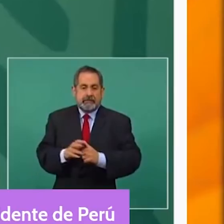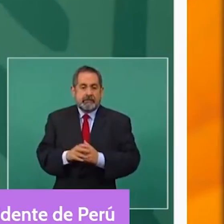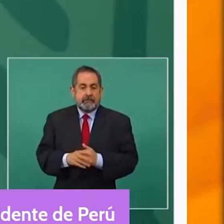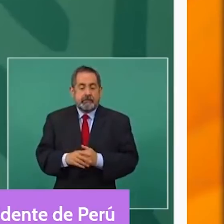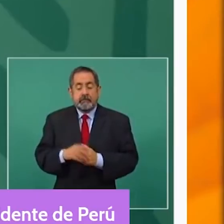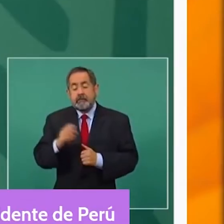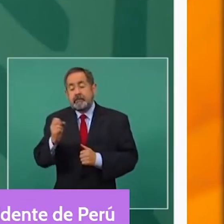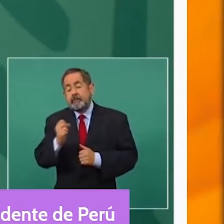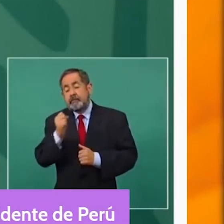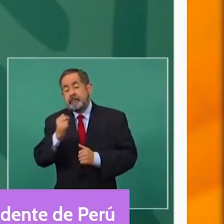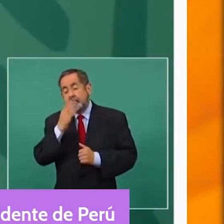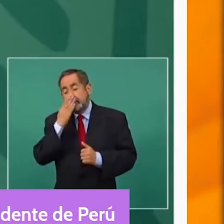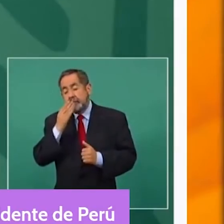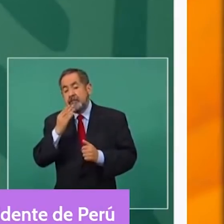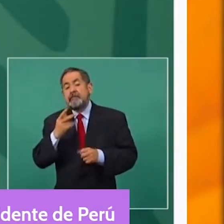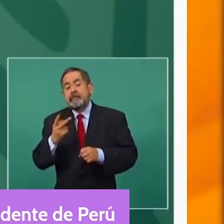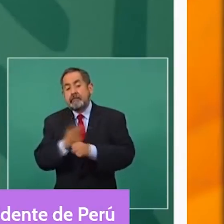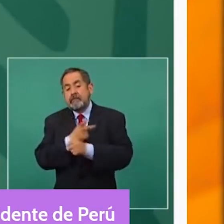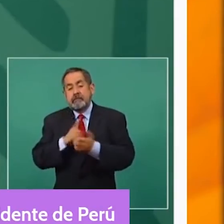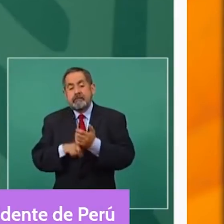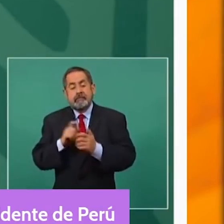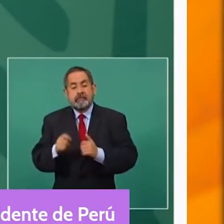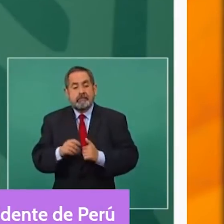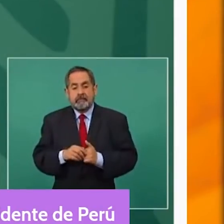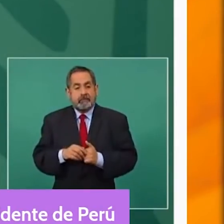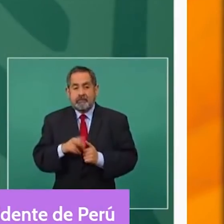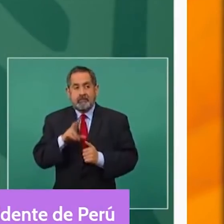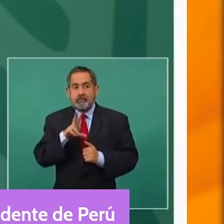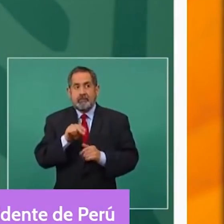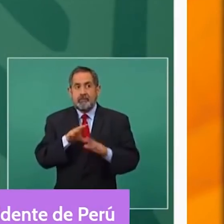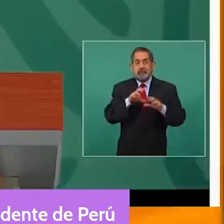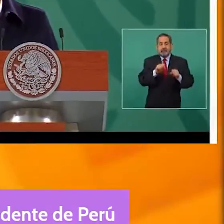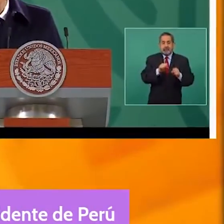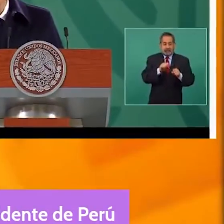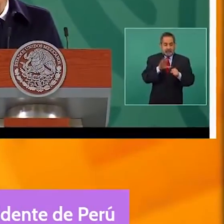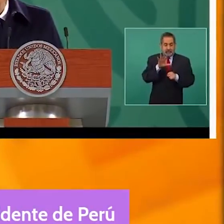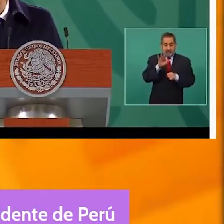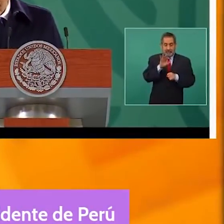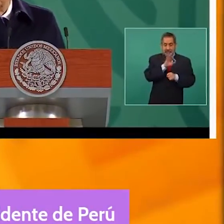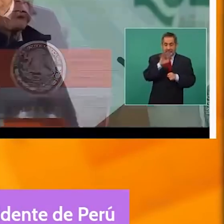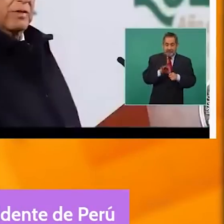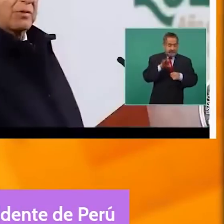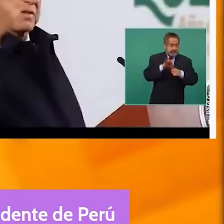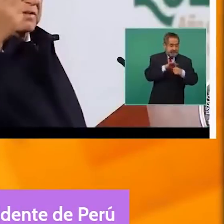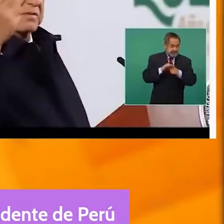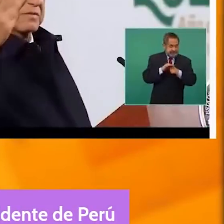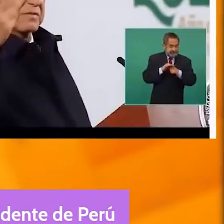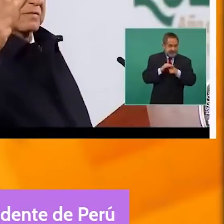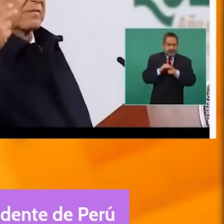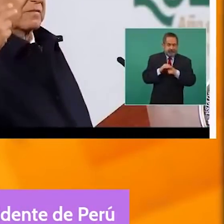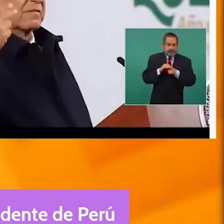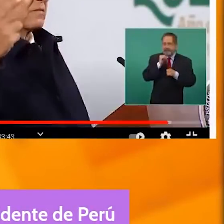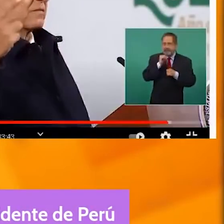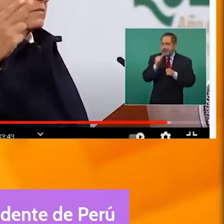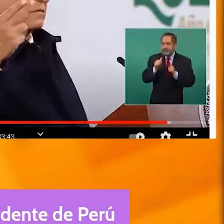Y afortunadamente no llegaron al 40% en la segunda votación.